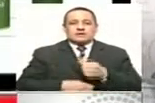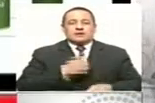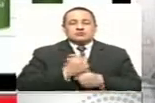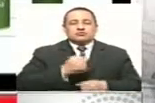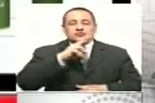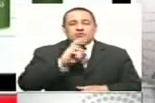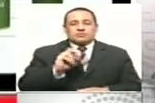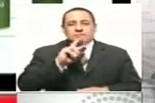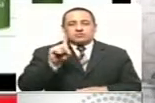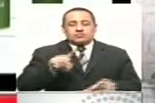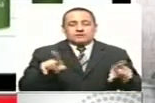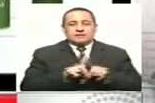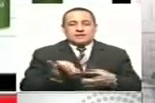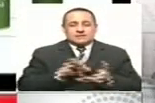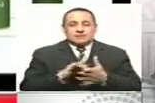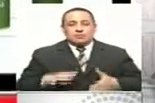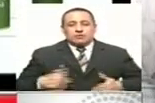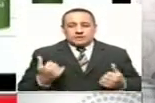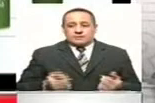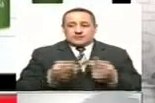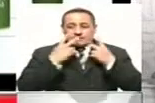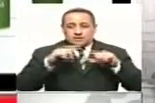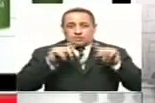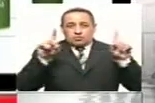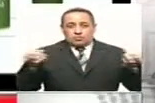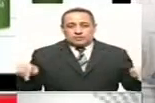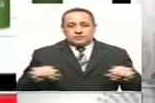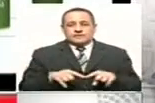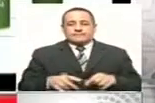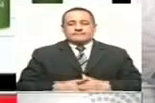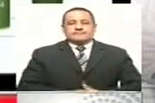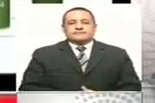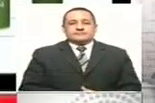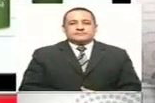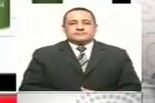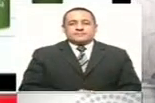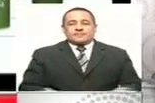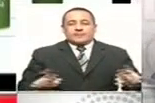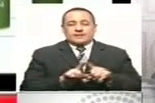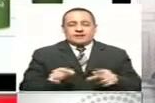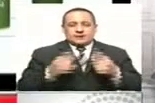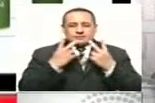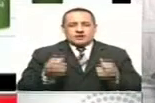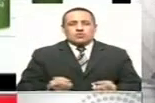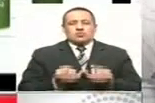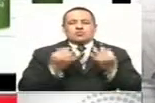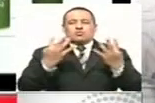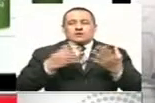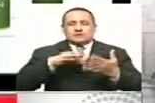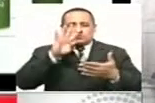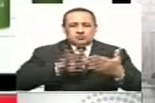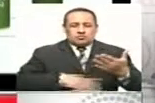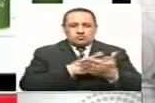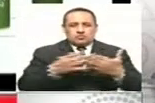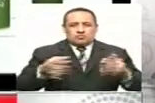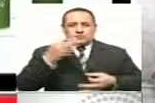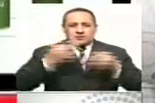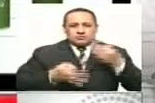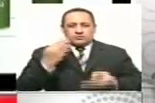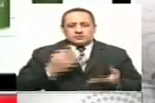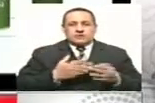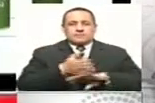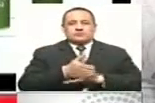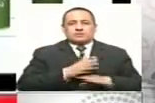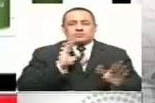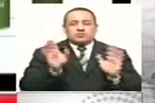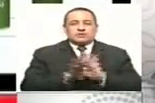2021. Ustedes pueden observar ahí el cuadro y las cifras. Ahí tenemos un presupuesto de apertura,